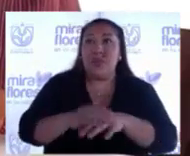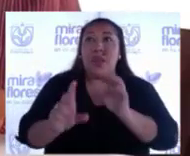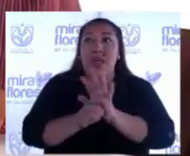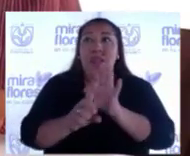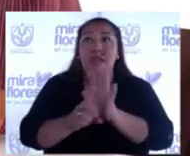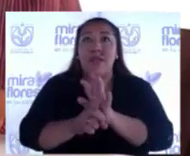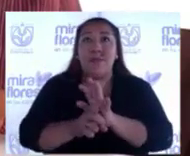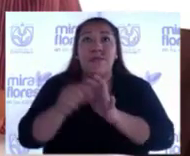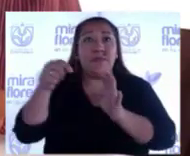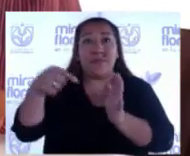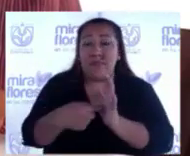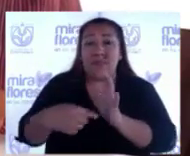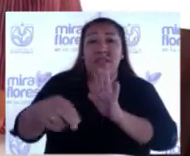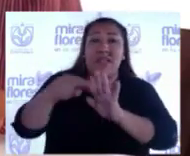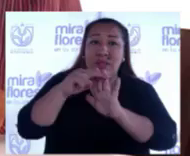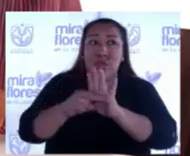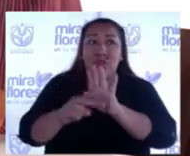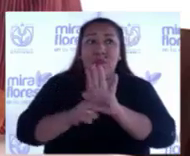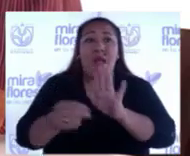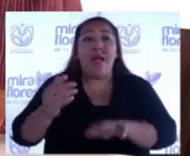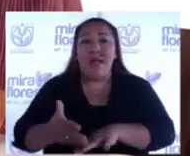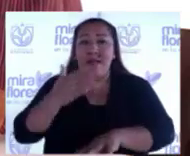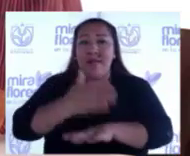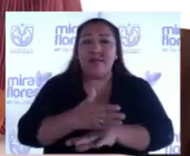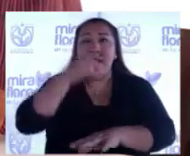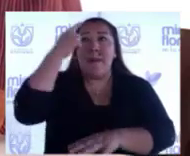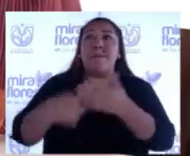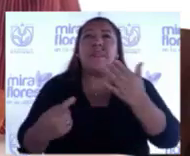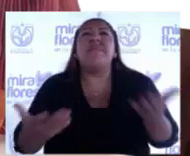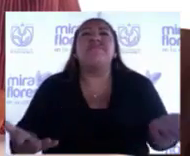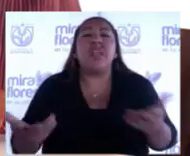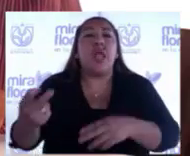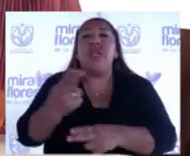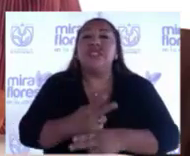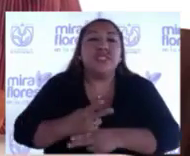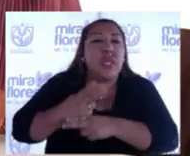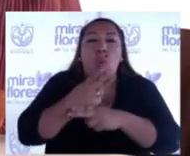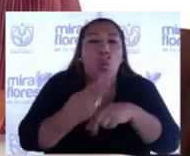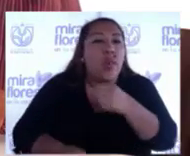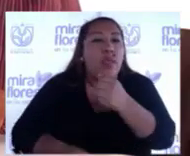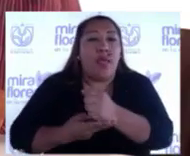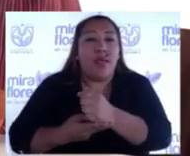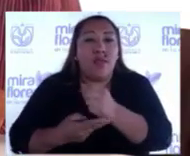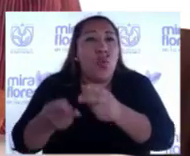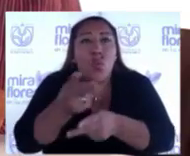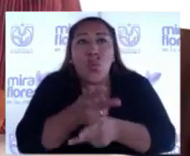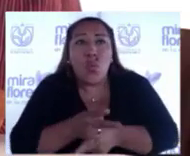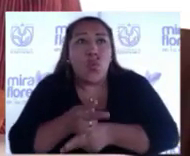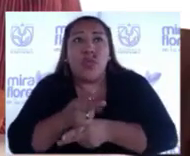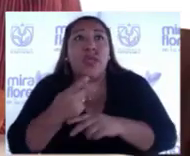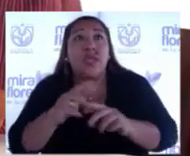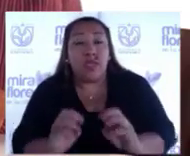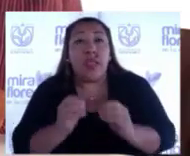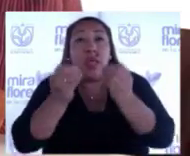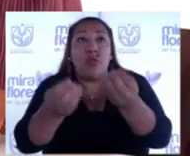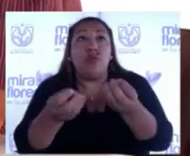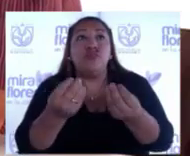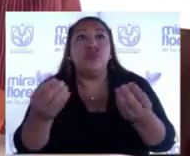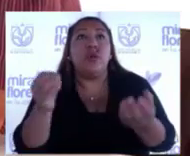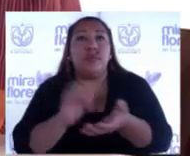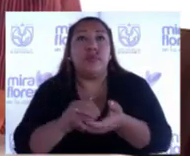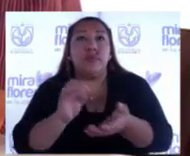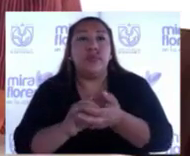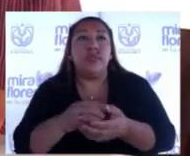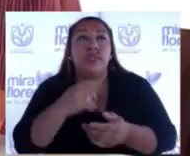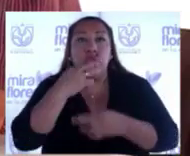porque esta norma ha sido establecida para seguridad. Y se dio en muchos casos, y